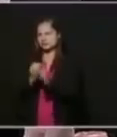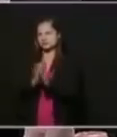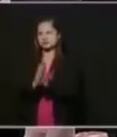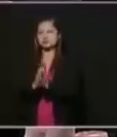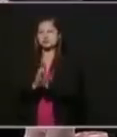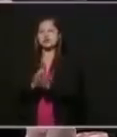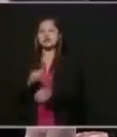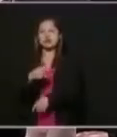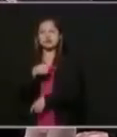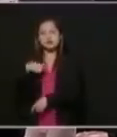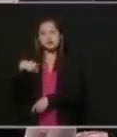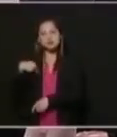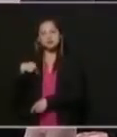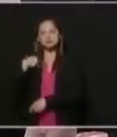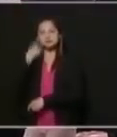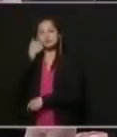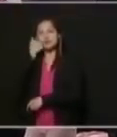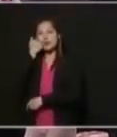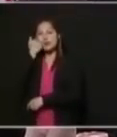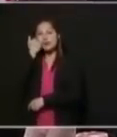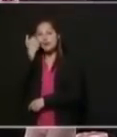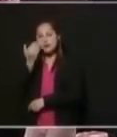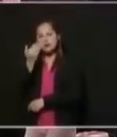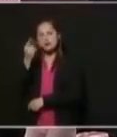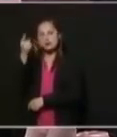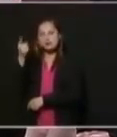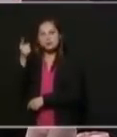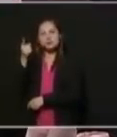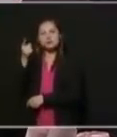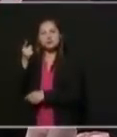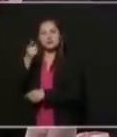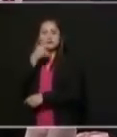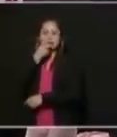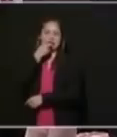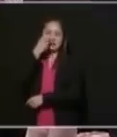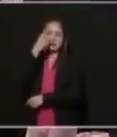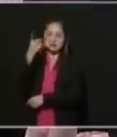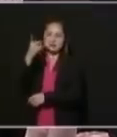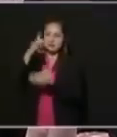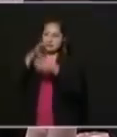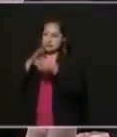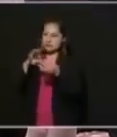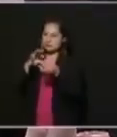Queremos manifestar a usted nuestro compromiso.